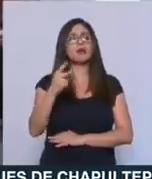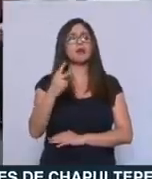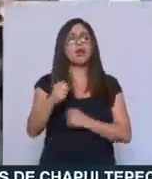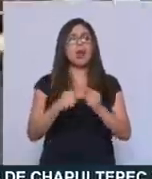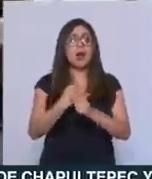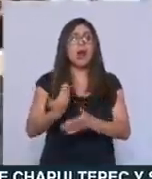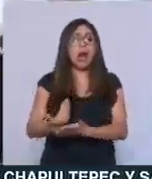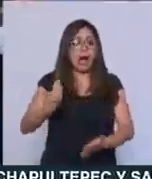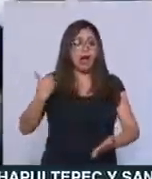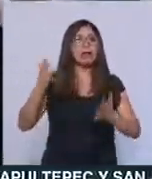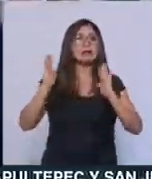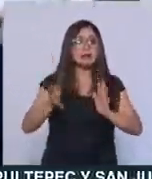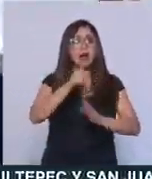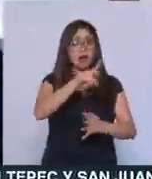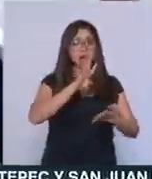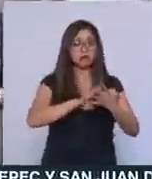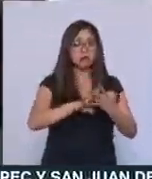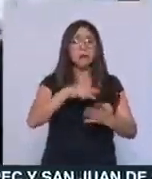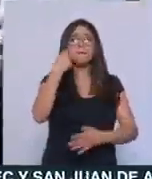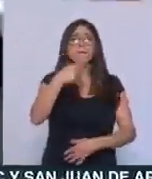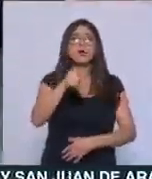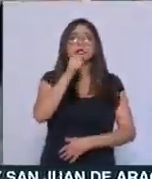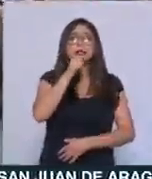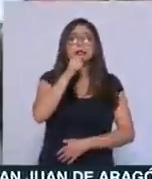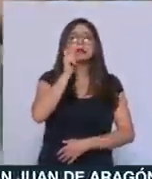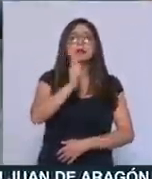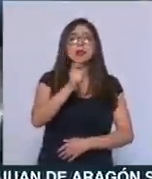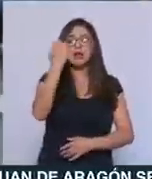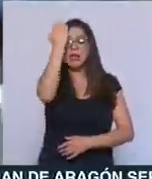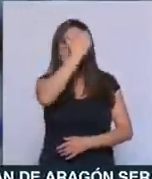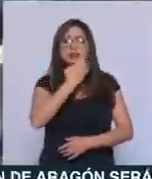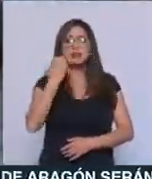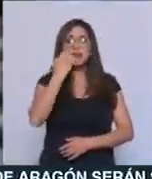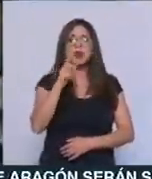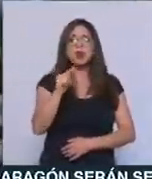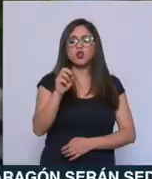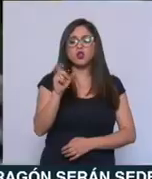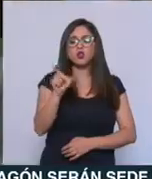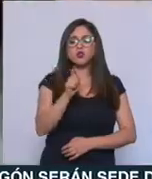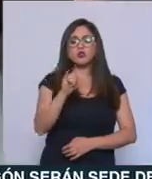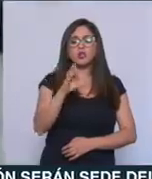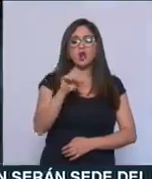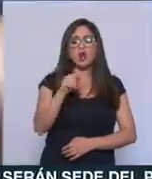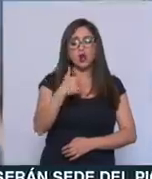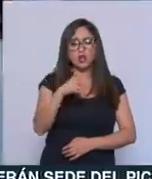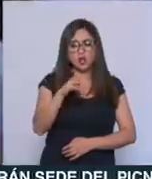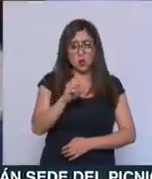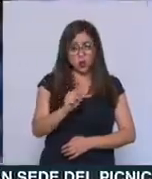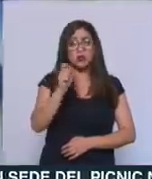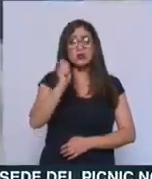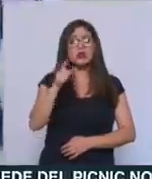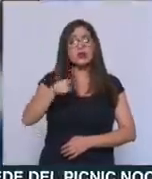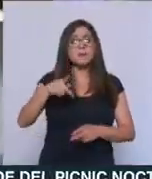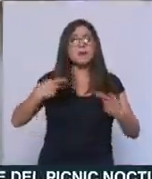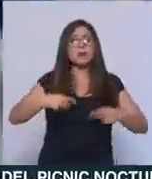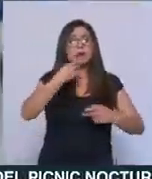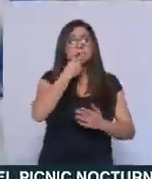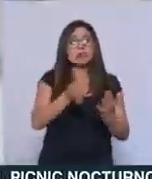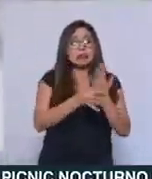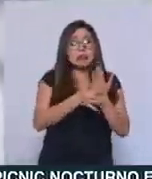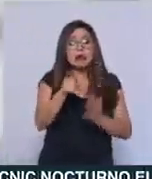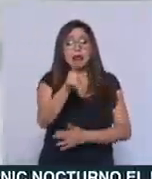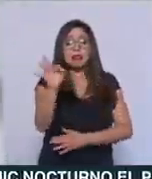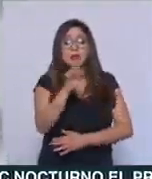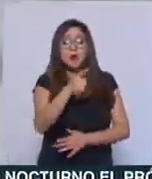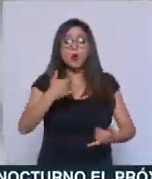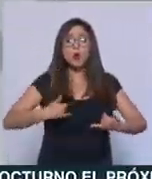penales. Tampoco se informa de los exámenes toxicológicos, porque primeras versiones señalaban que el joven estaba bajo los influjos de alguna